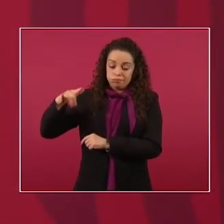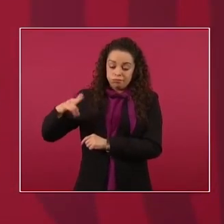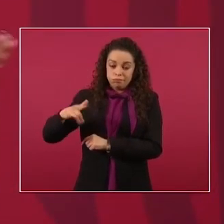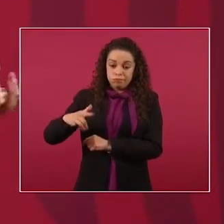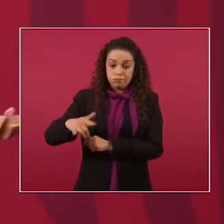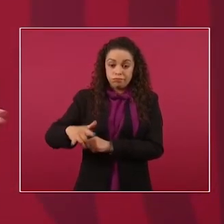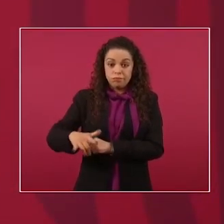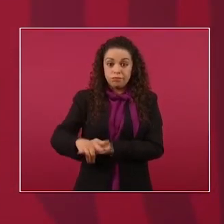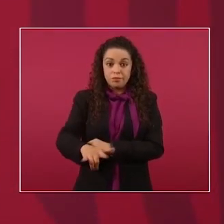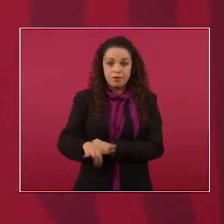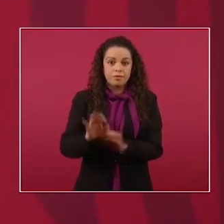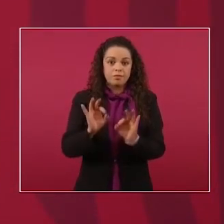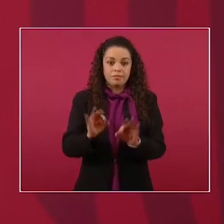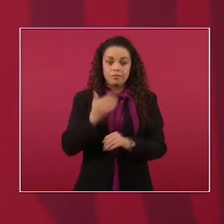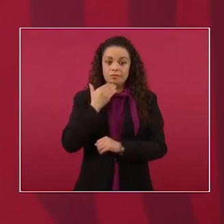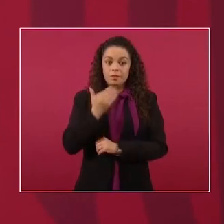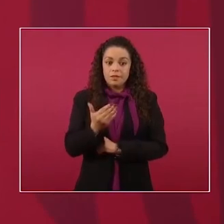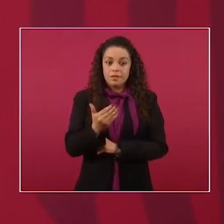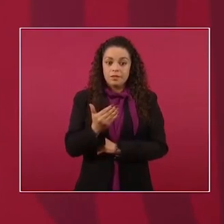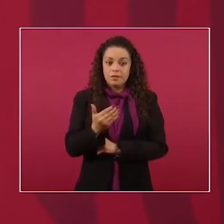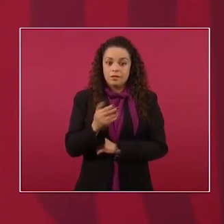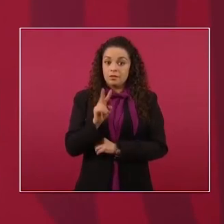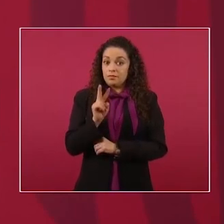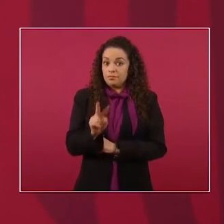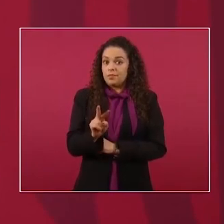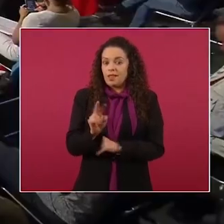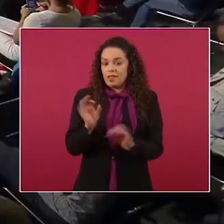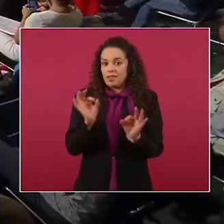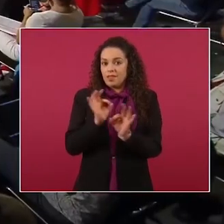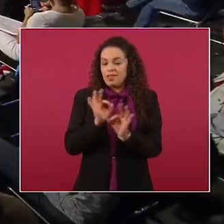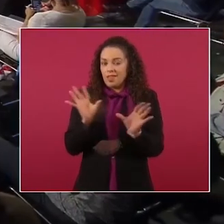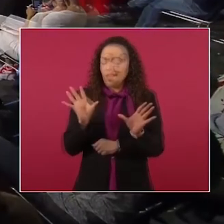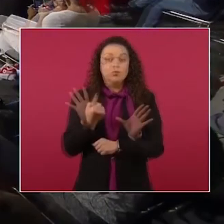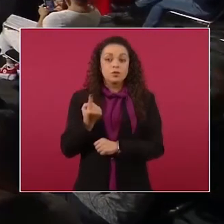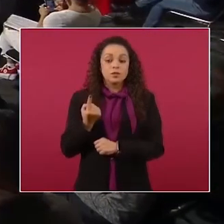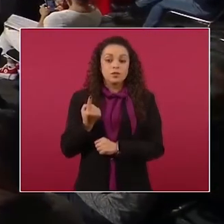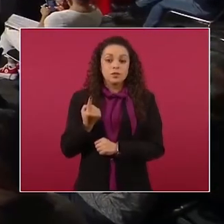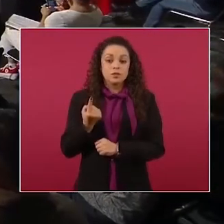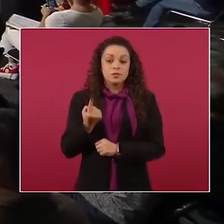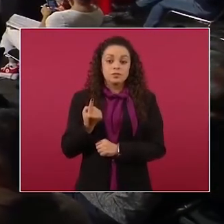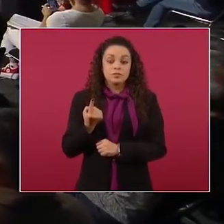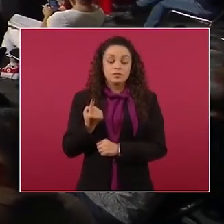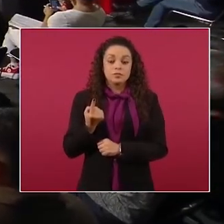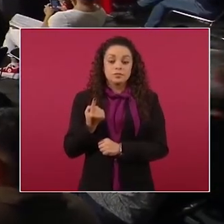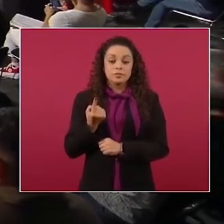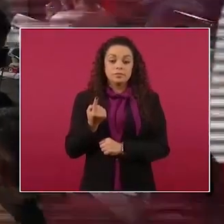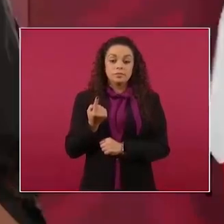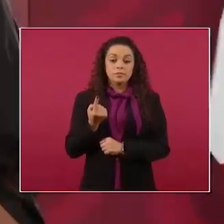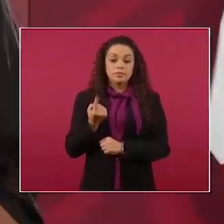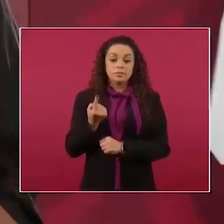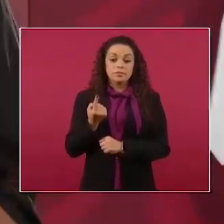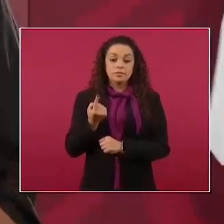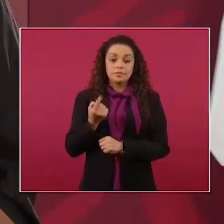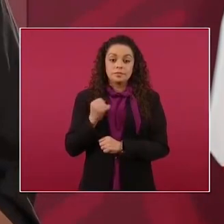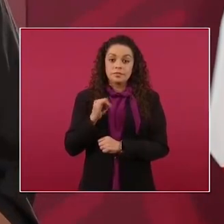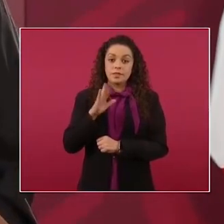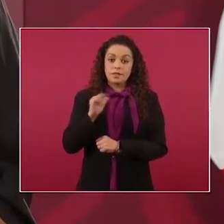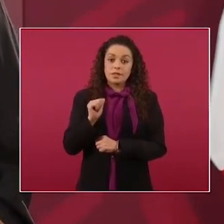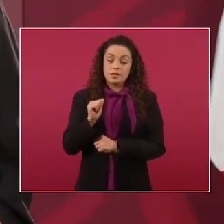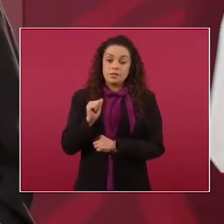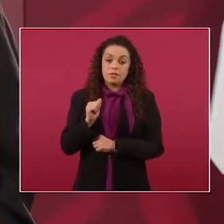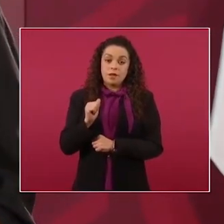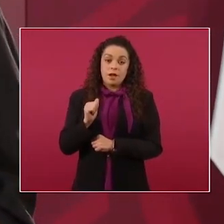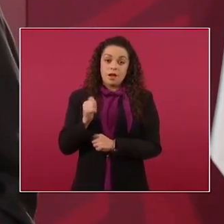y se pone una situación muy delicada en donde iba a haber una confrontación